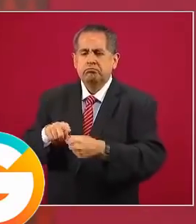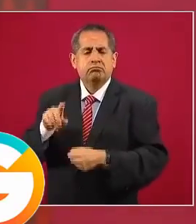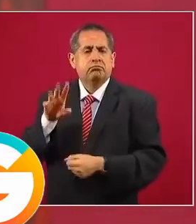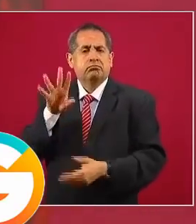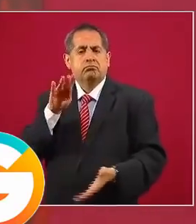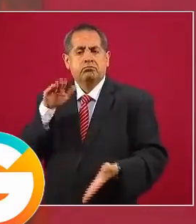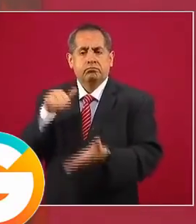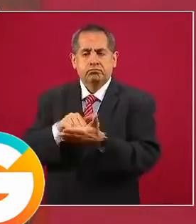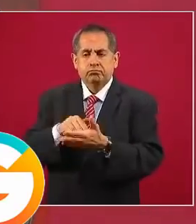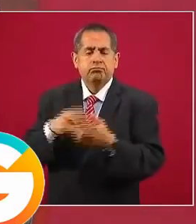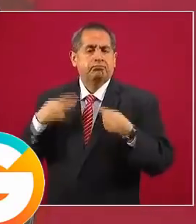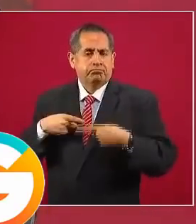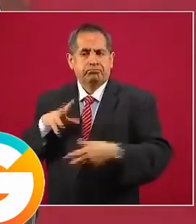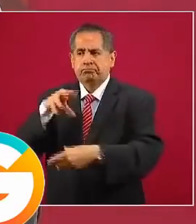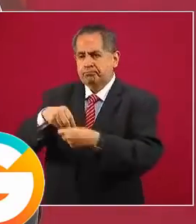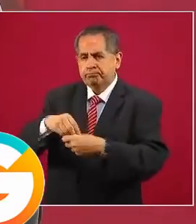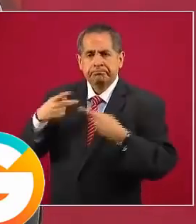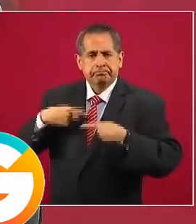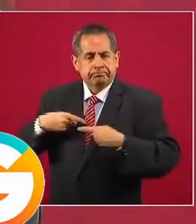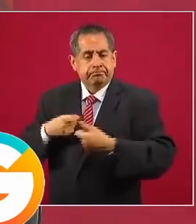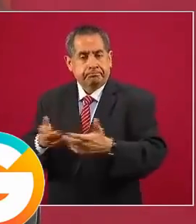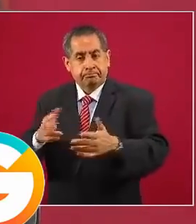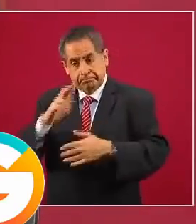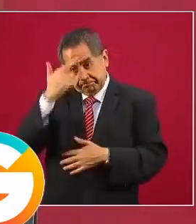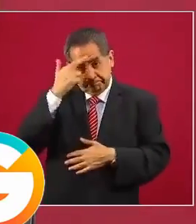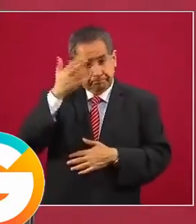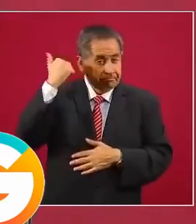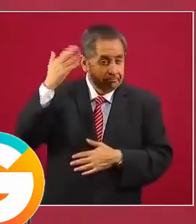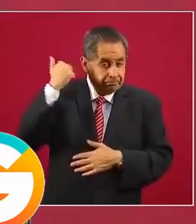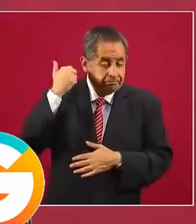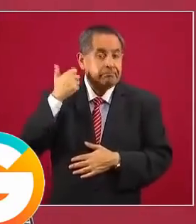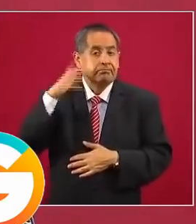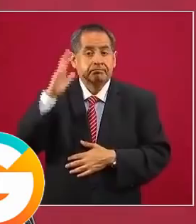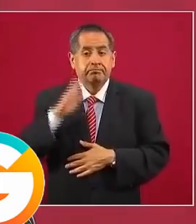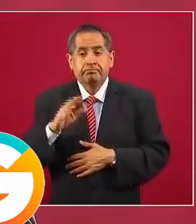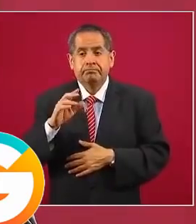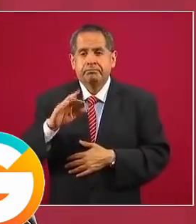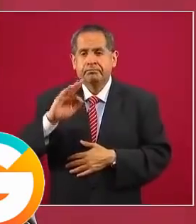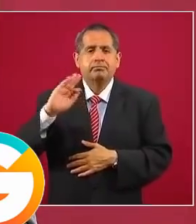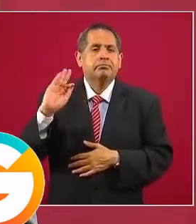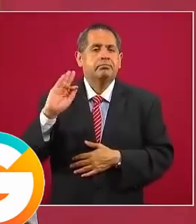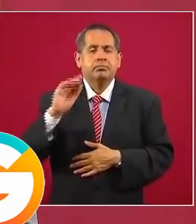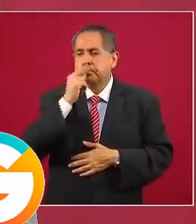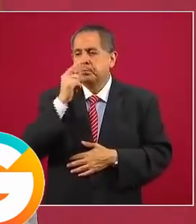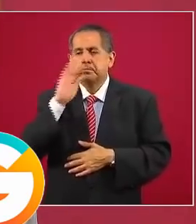elementos. Recuerden cuántos efectivos tenía la Policía Federal.